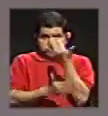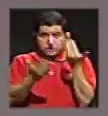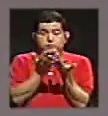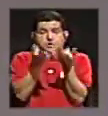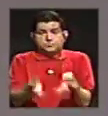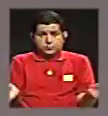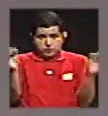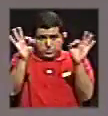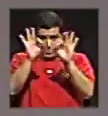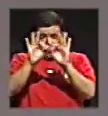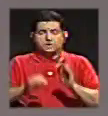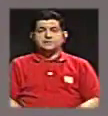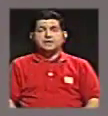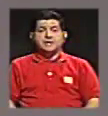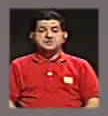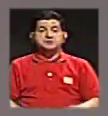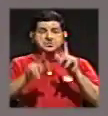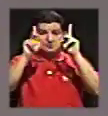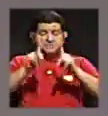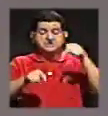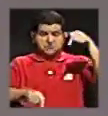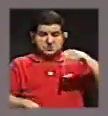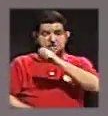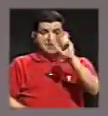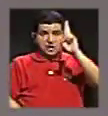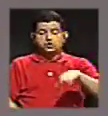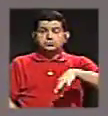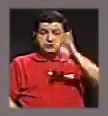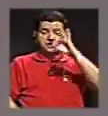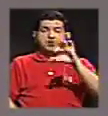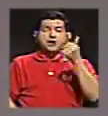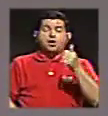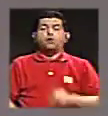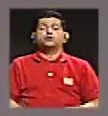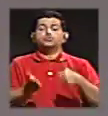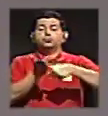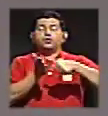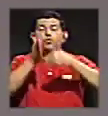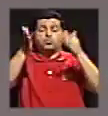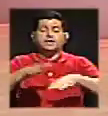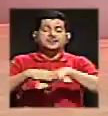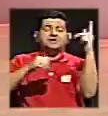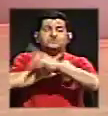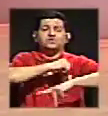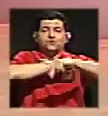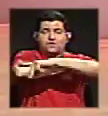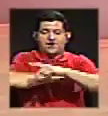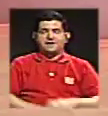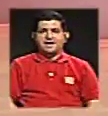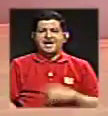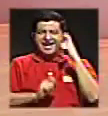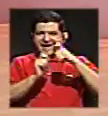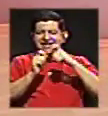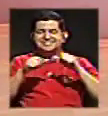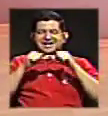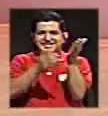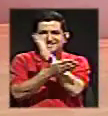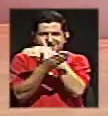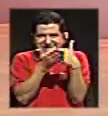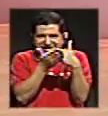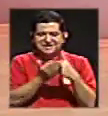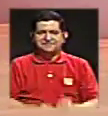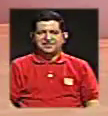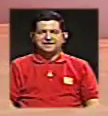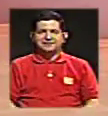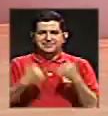importantes con las que se van a encontrar los electores aquí en Costa Rica otra cosas son los electores fuera de nuestras fronteras Precisamente en el siguiente bloque nos